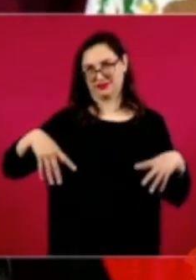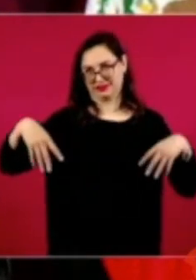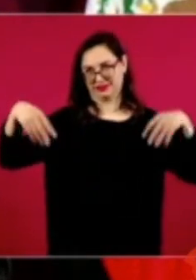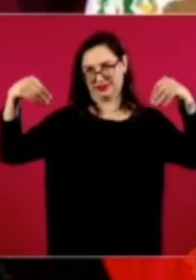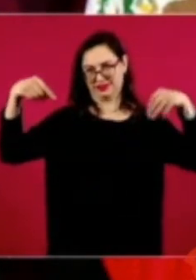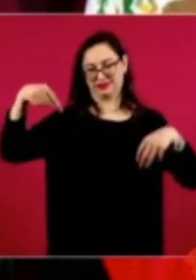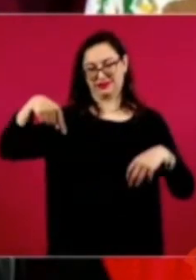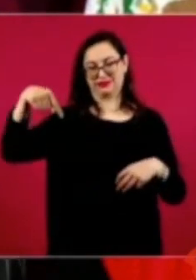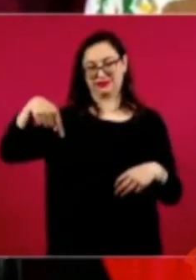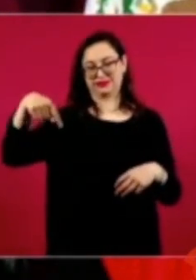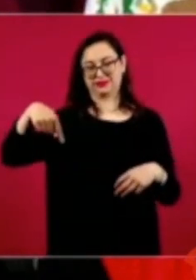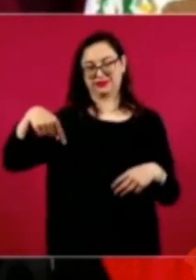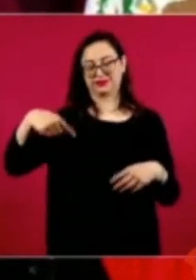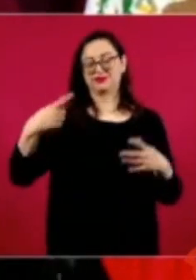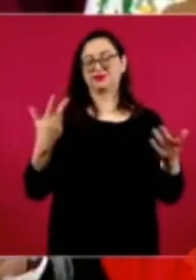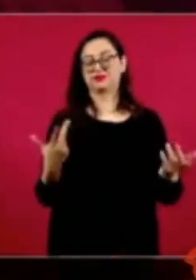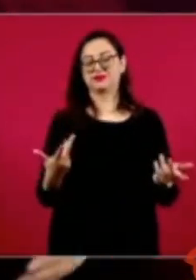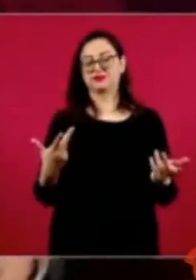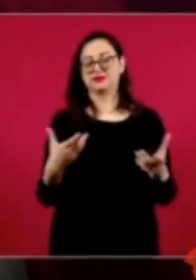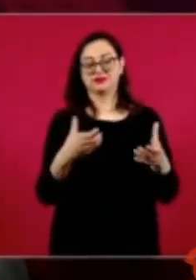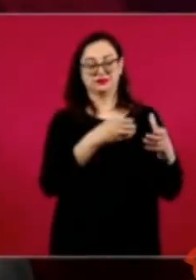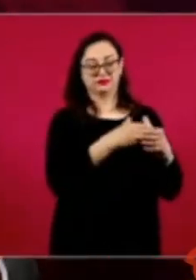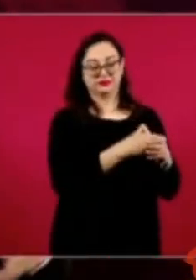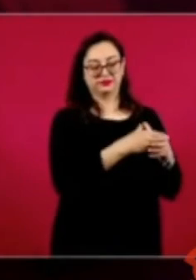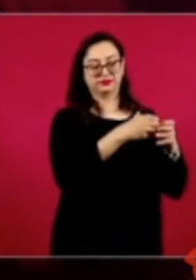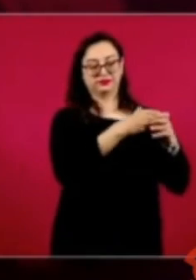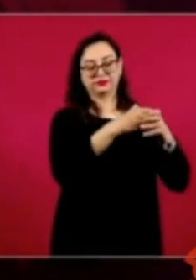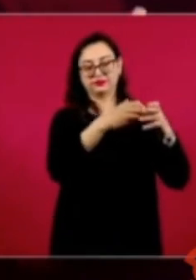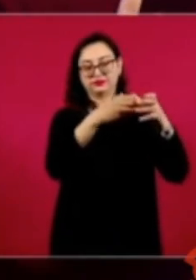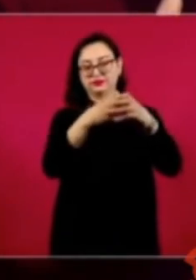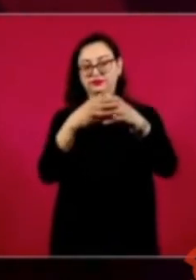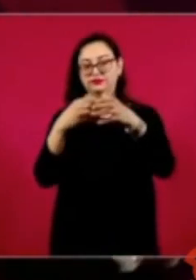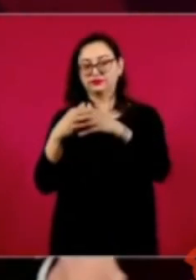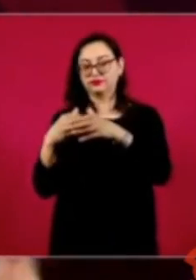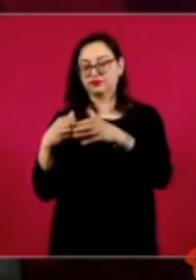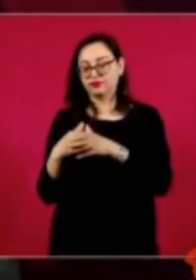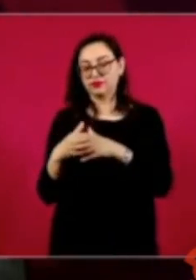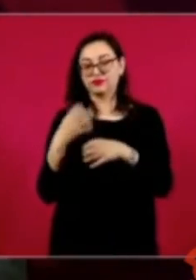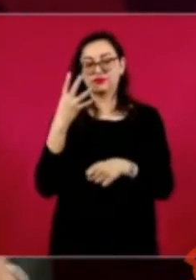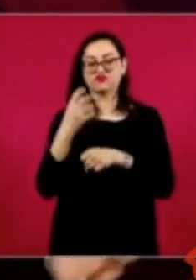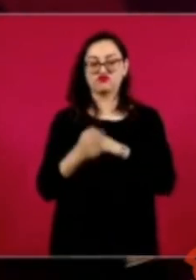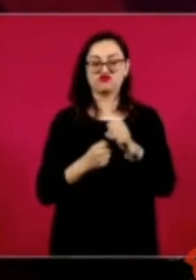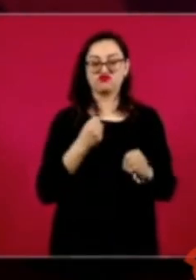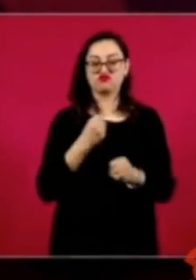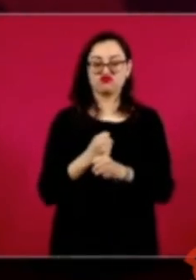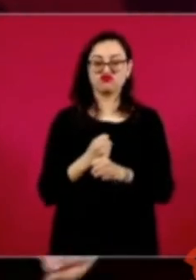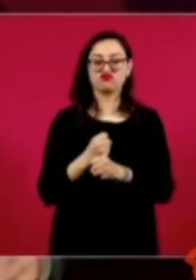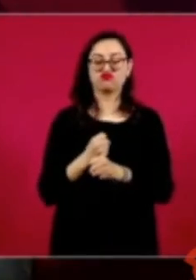los sectores, a pedirle de cada 4 años que